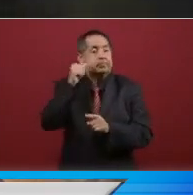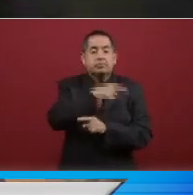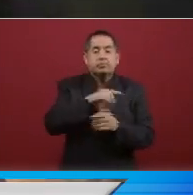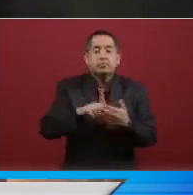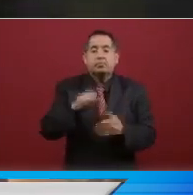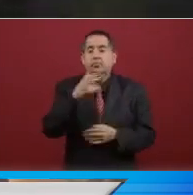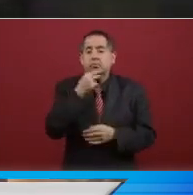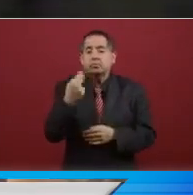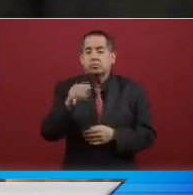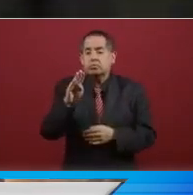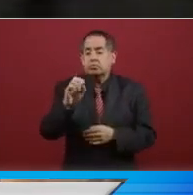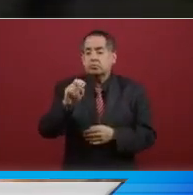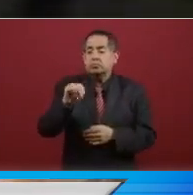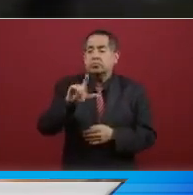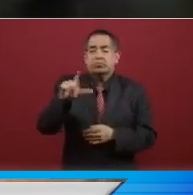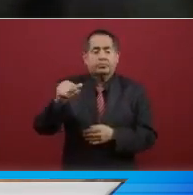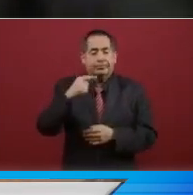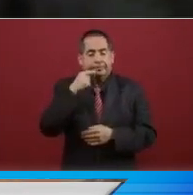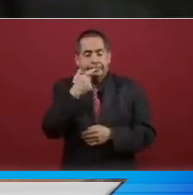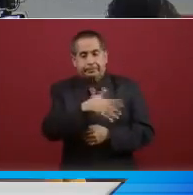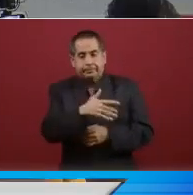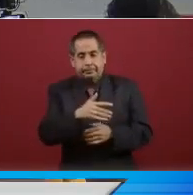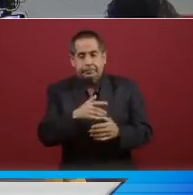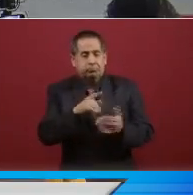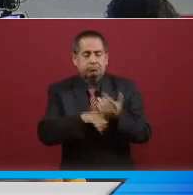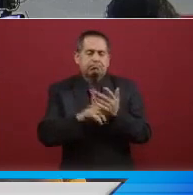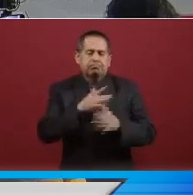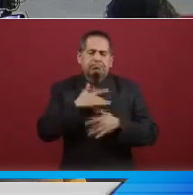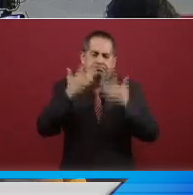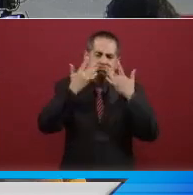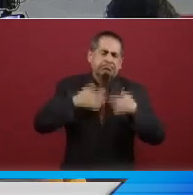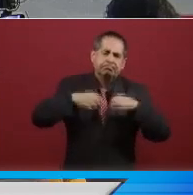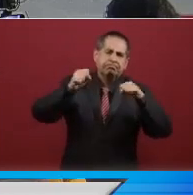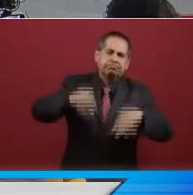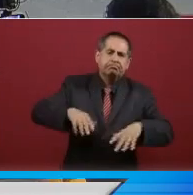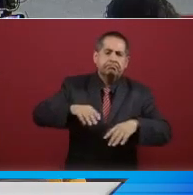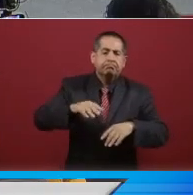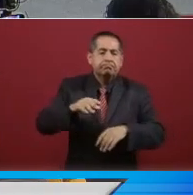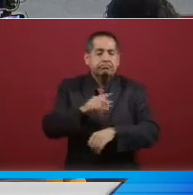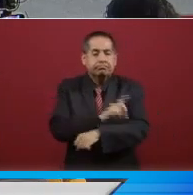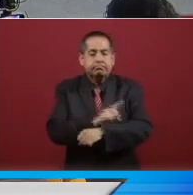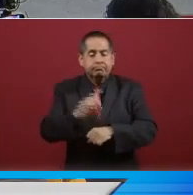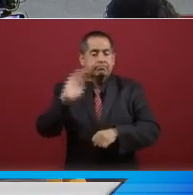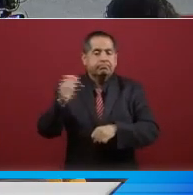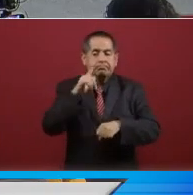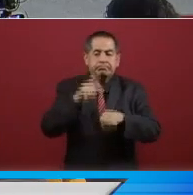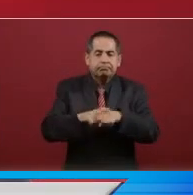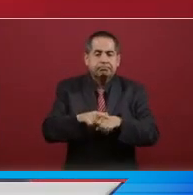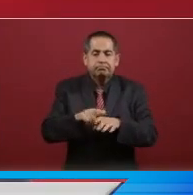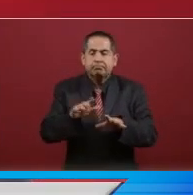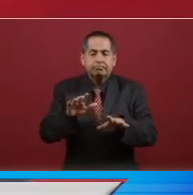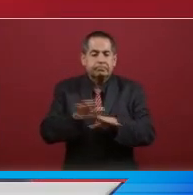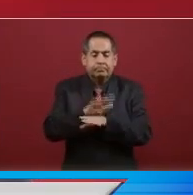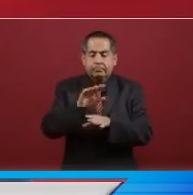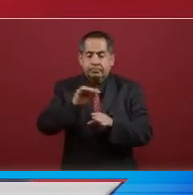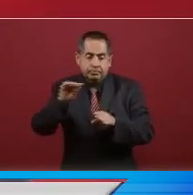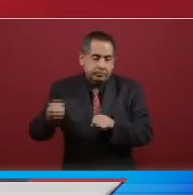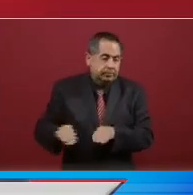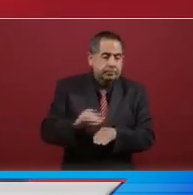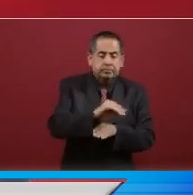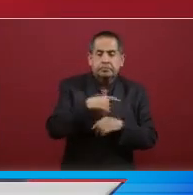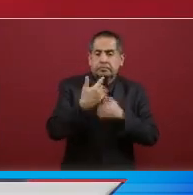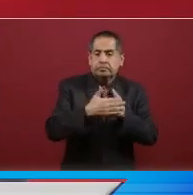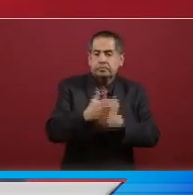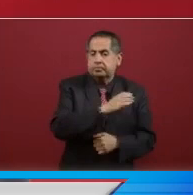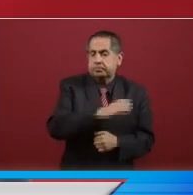1 millón de hectáreas de árboles frutales y maderables, además de mejorar el medio ambiente, respetando y protegiendo la naturaleza. Permitirá